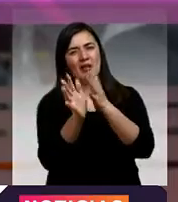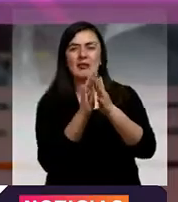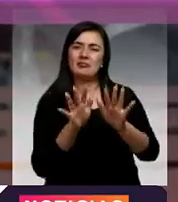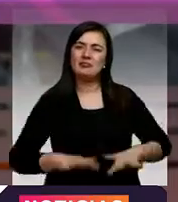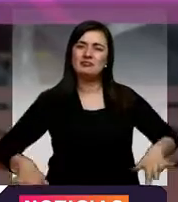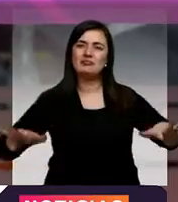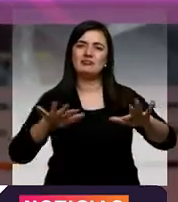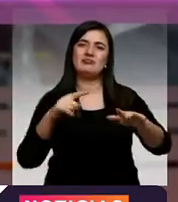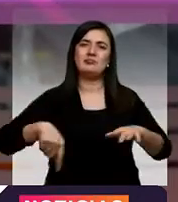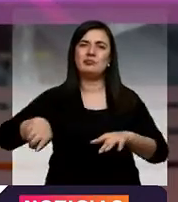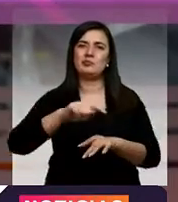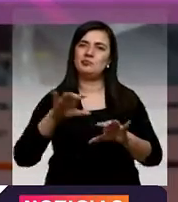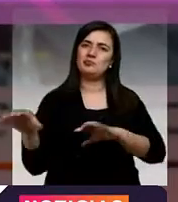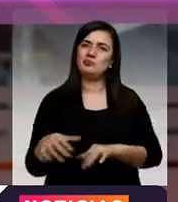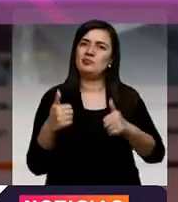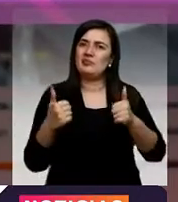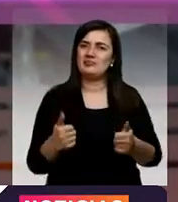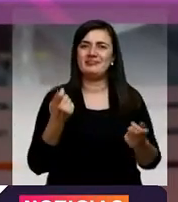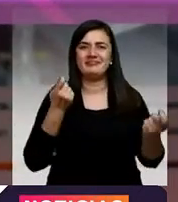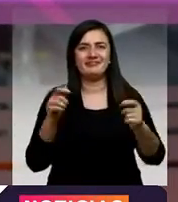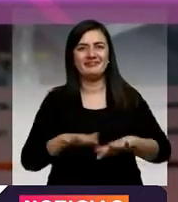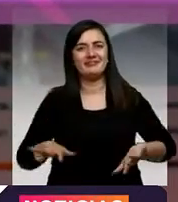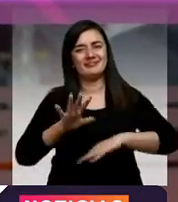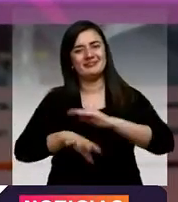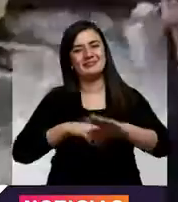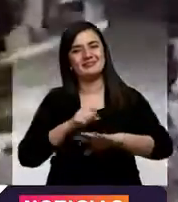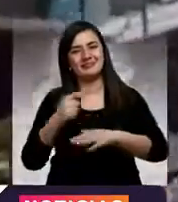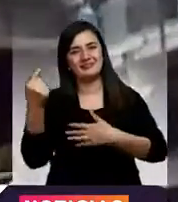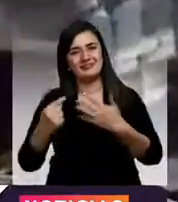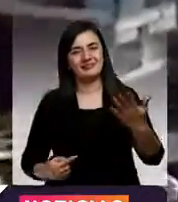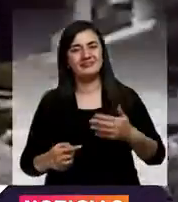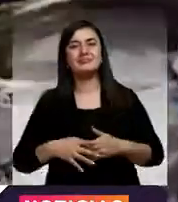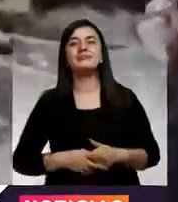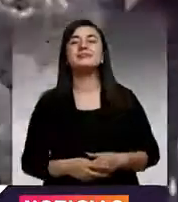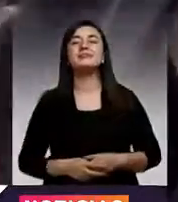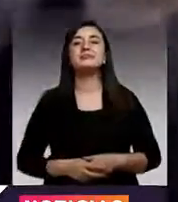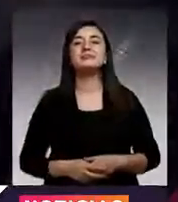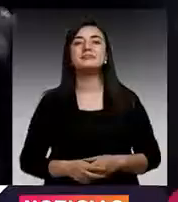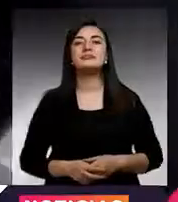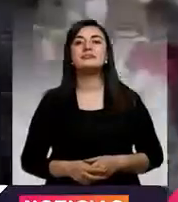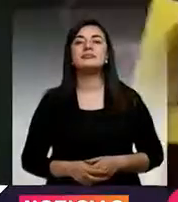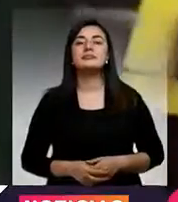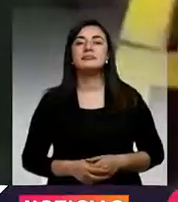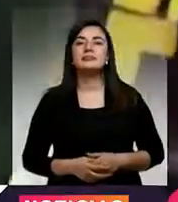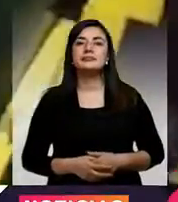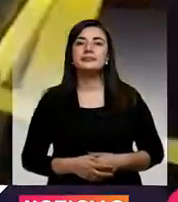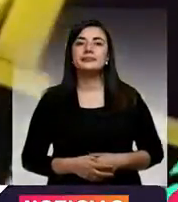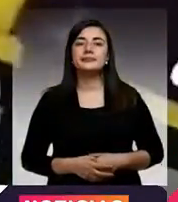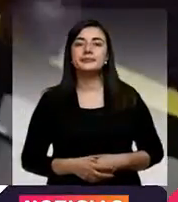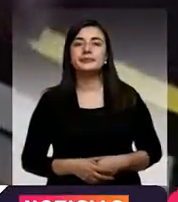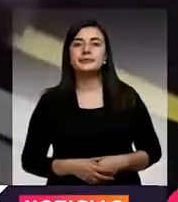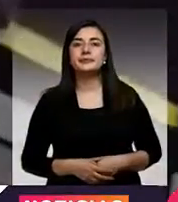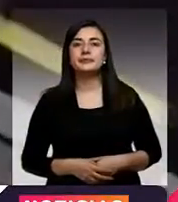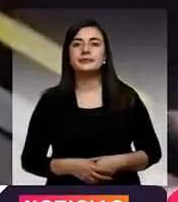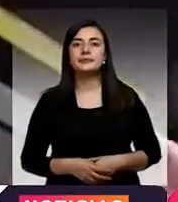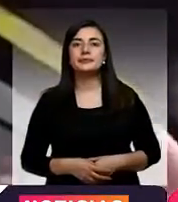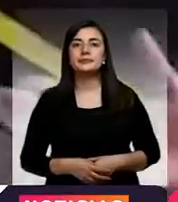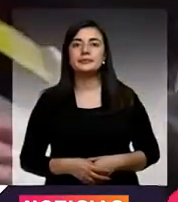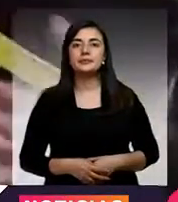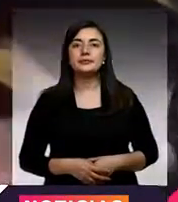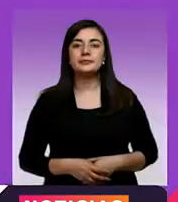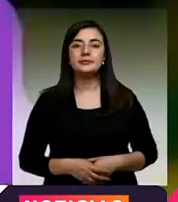nuestros hábitos en el manejo de los residuos. Lo importante es separar, lo puedes hacer